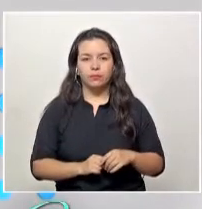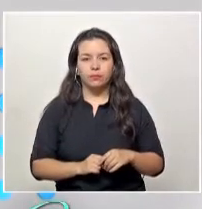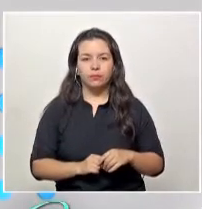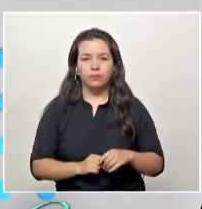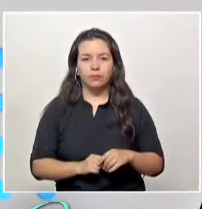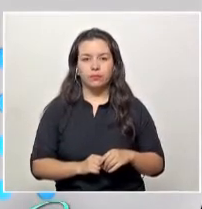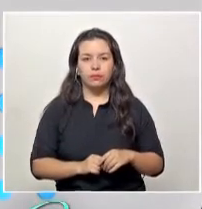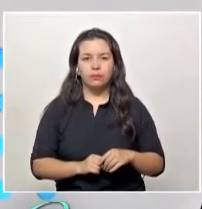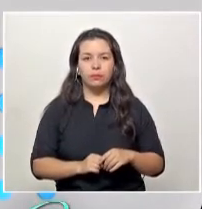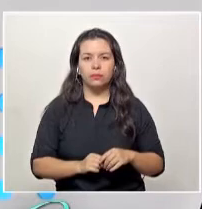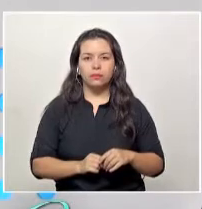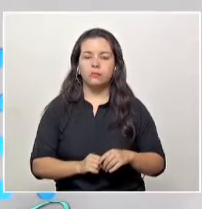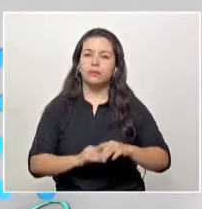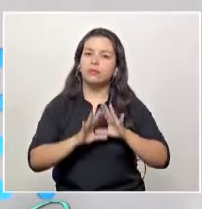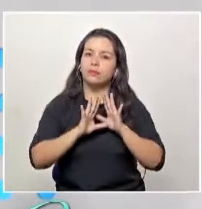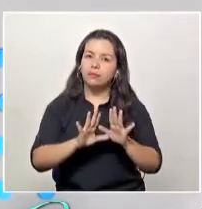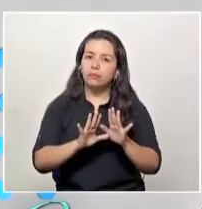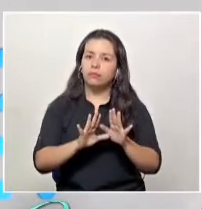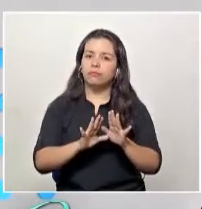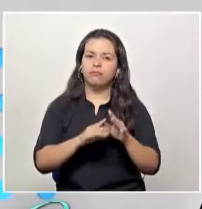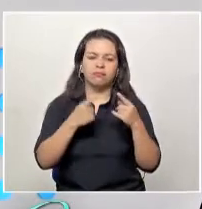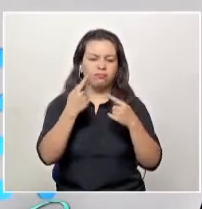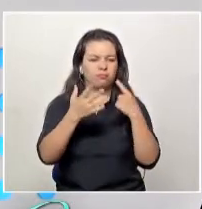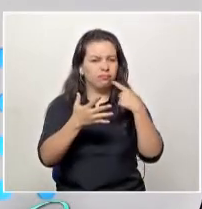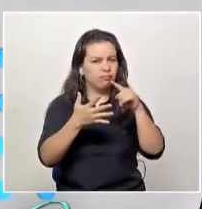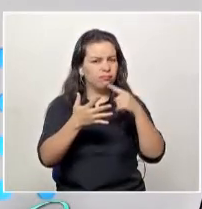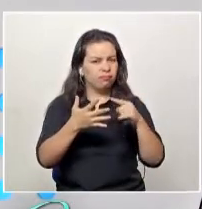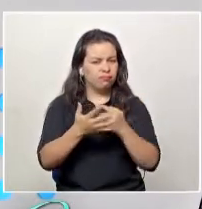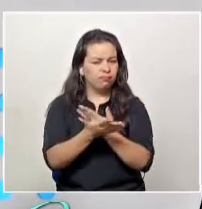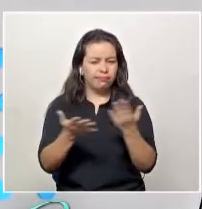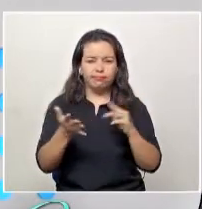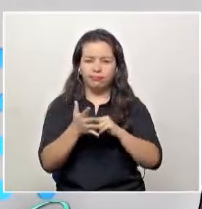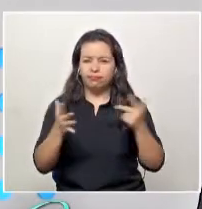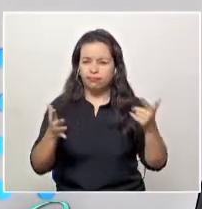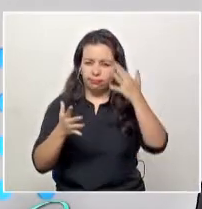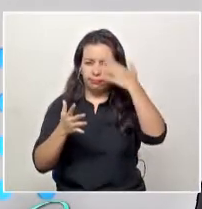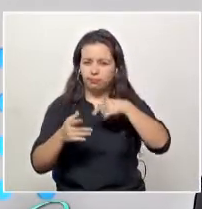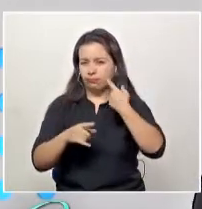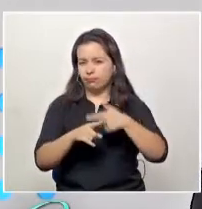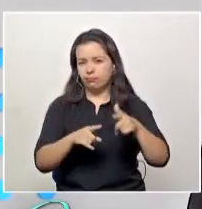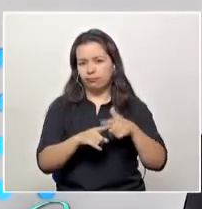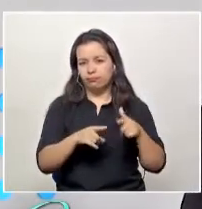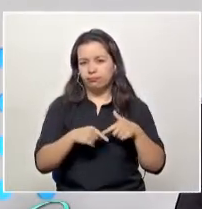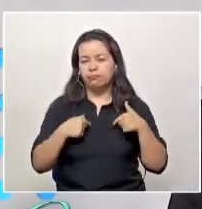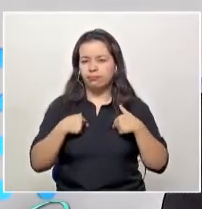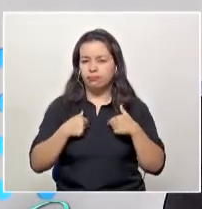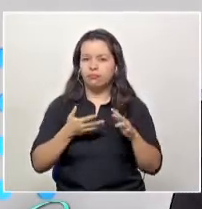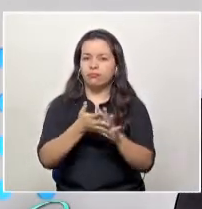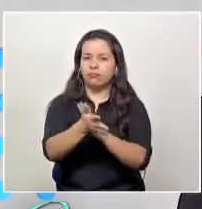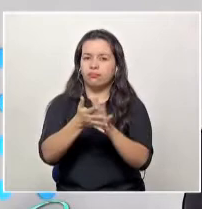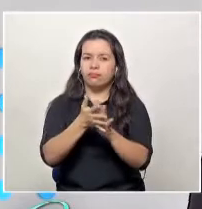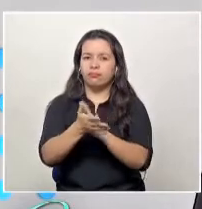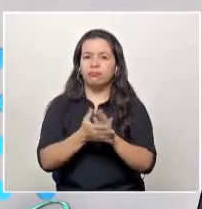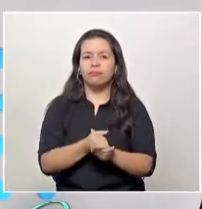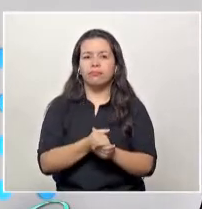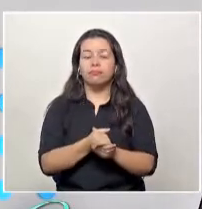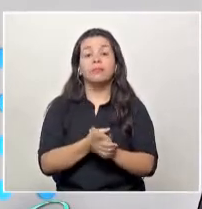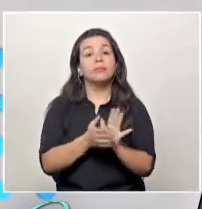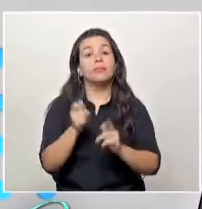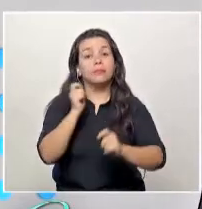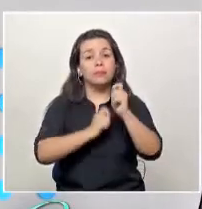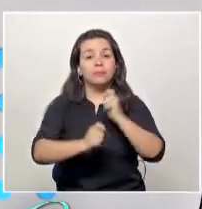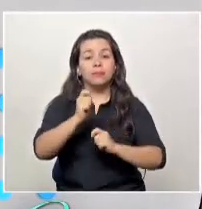www.drrojas.net. Vamos a valernos de toda esta tecnología y de todas estas redes sociales para buscar buena información. Vamos a